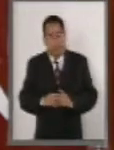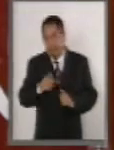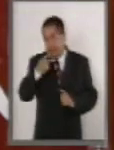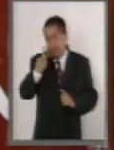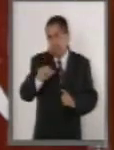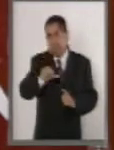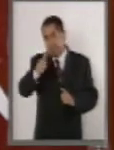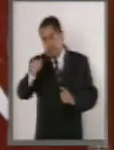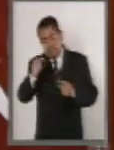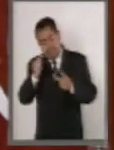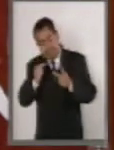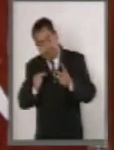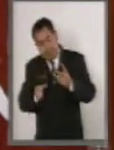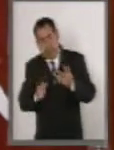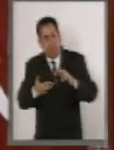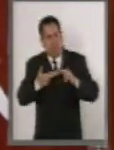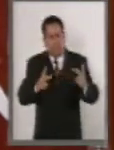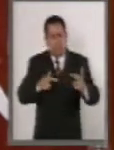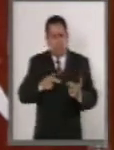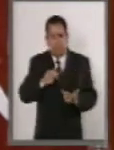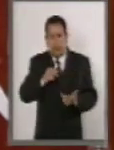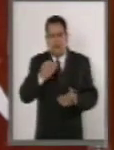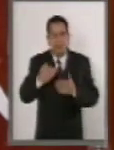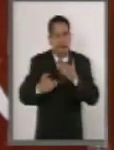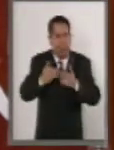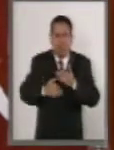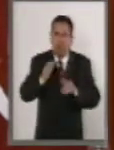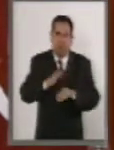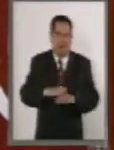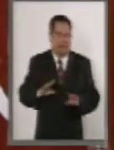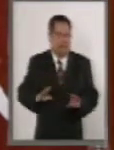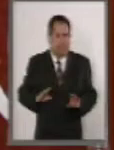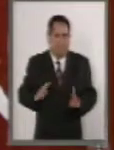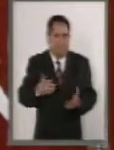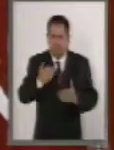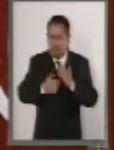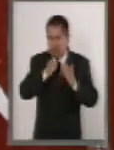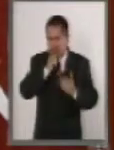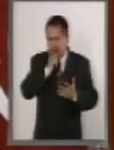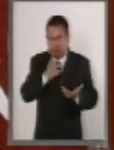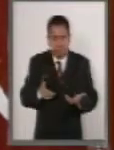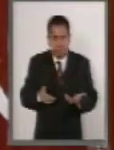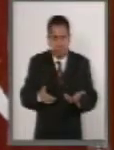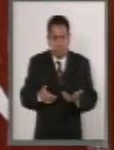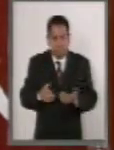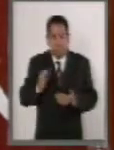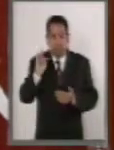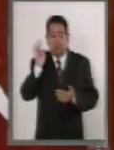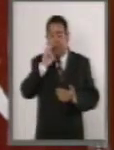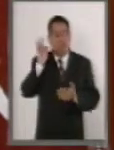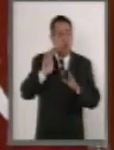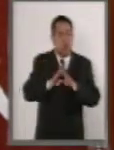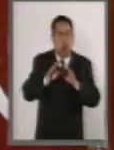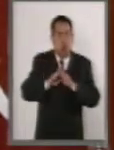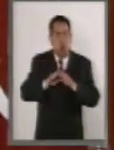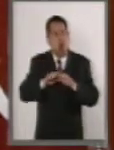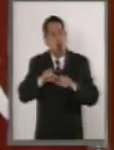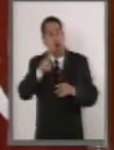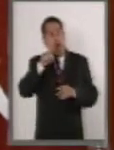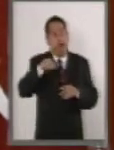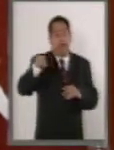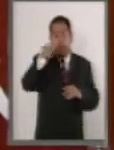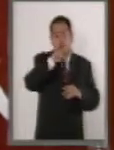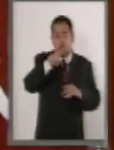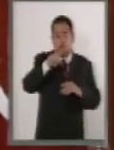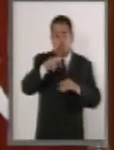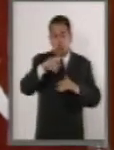otros aspectos de la relación no se han visto tan beneficiados. Es más fácil que puedan cruzar bienes o servicios la frontera